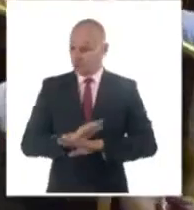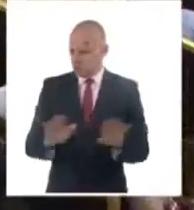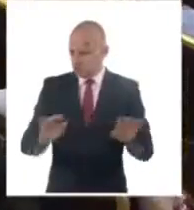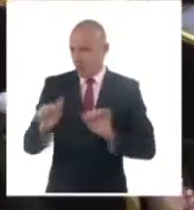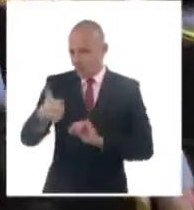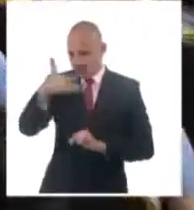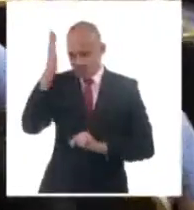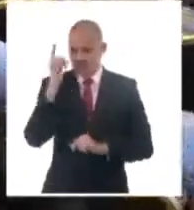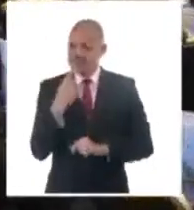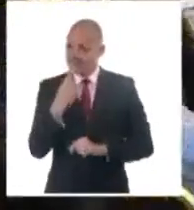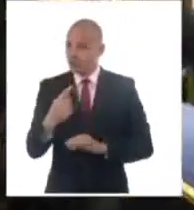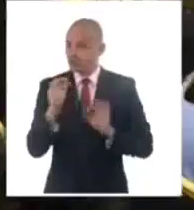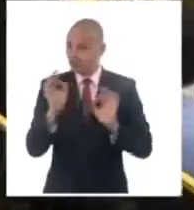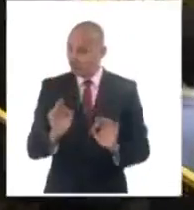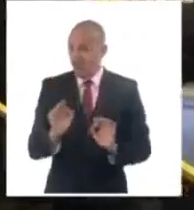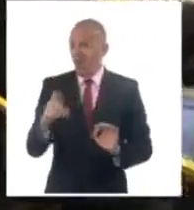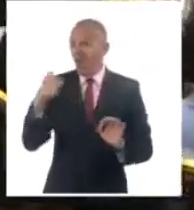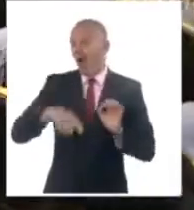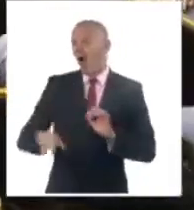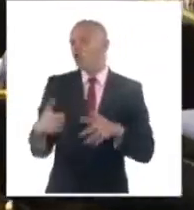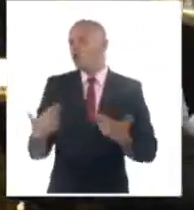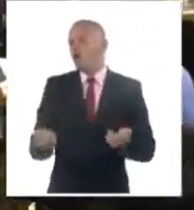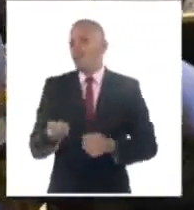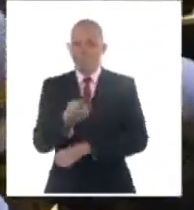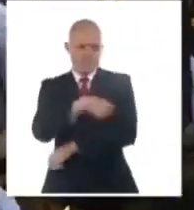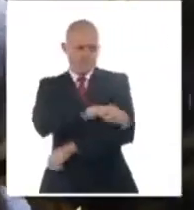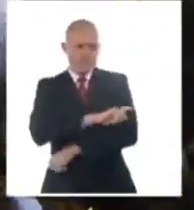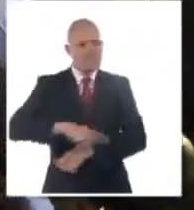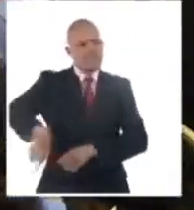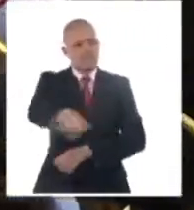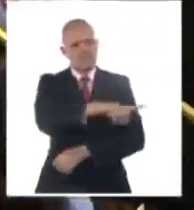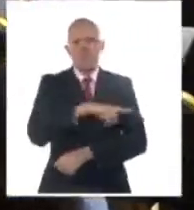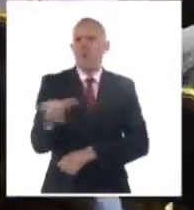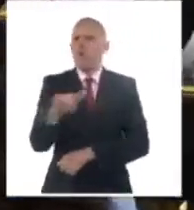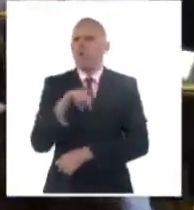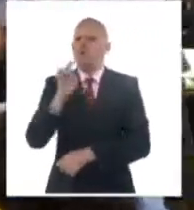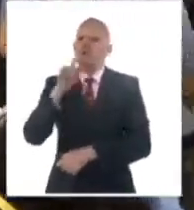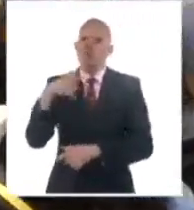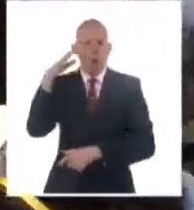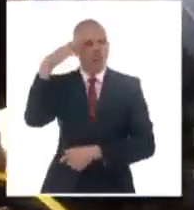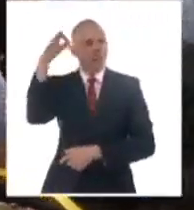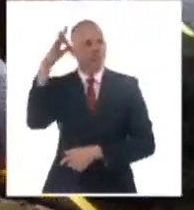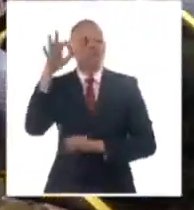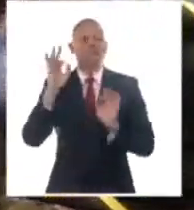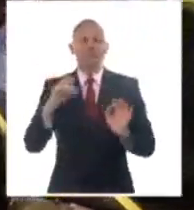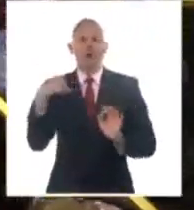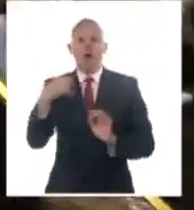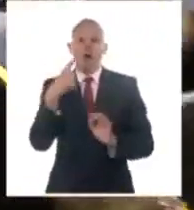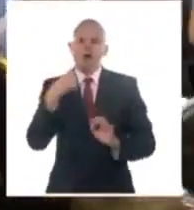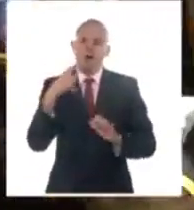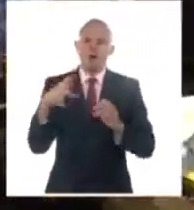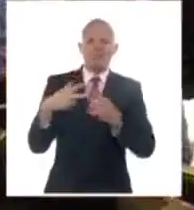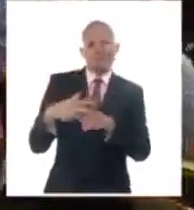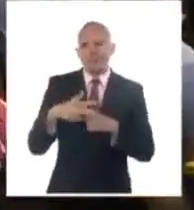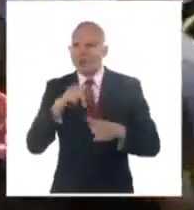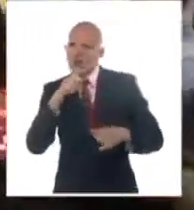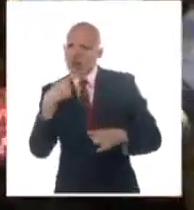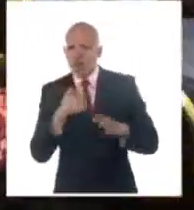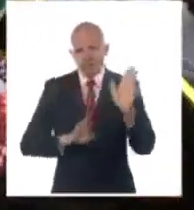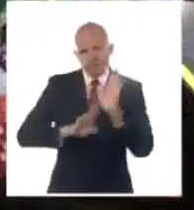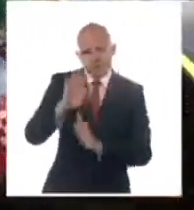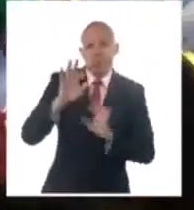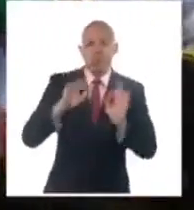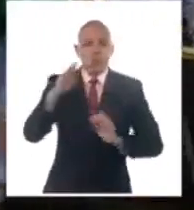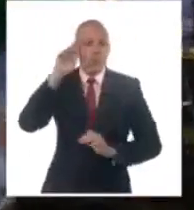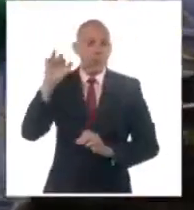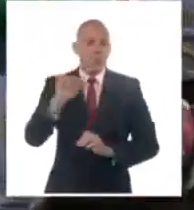a la lógica imperialista que se le impone, el pueblo cubano responde con una lógica de construcción socialista que encuentra en el concepto de revolución de